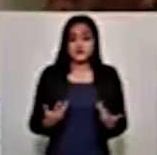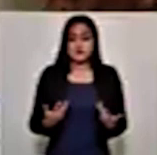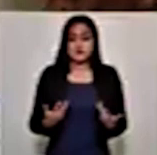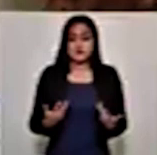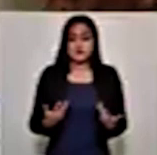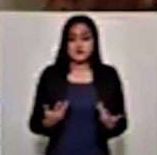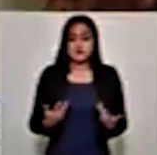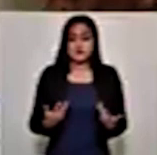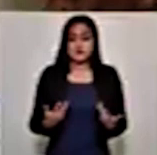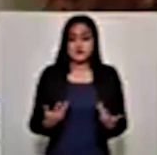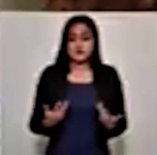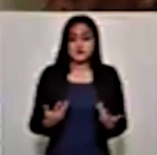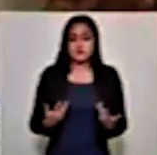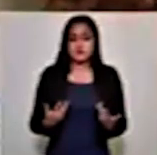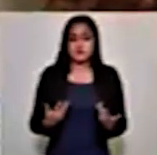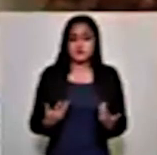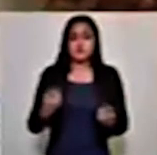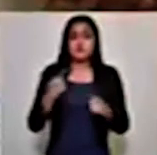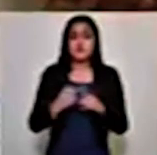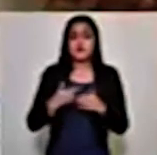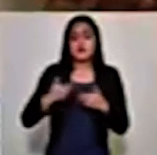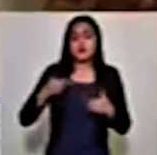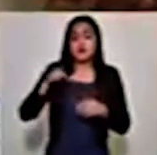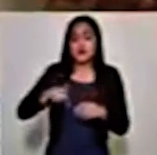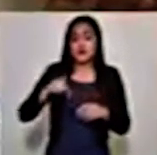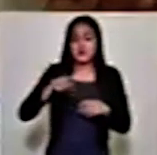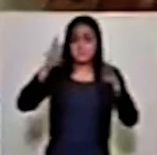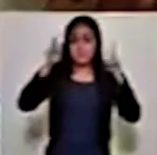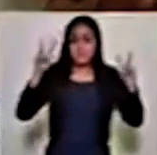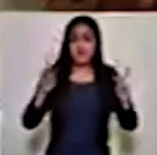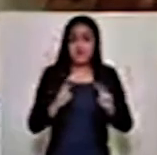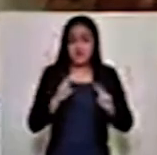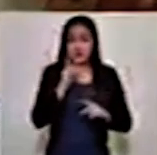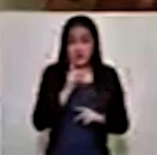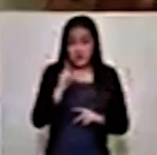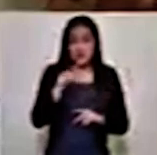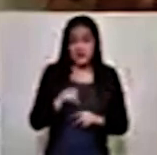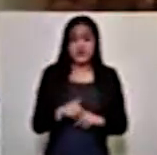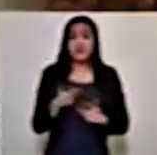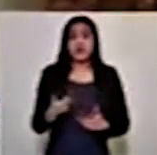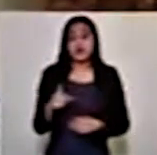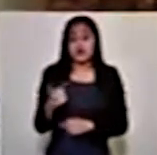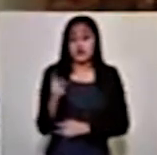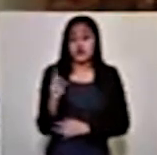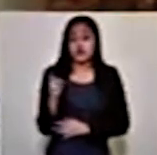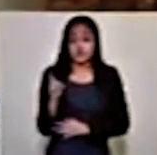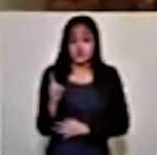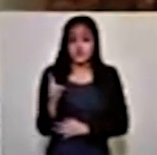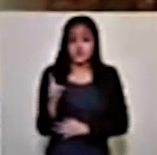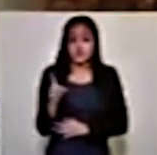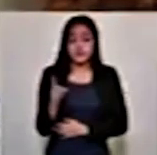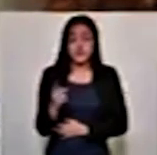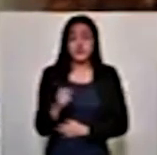que anteceden a la veneración de la Virgen de Guadalupe el 12 de diciembre y